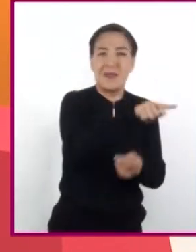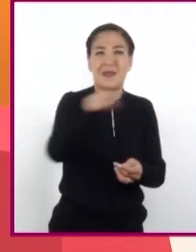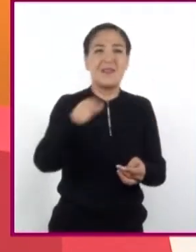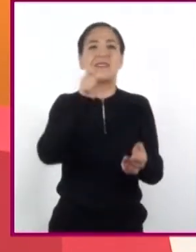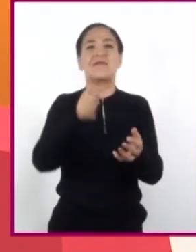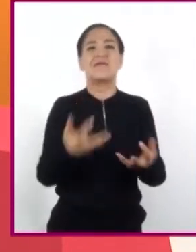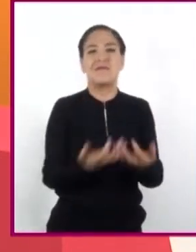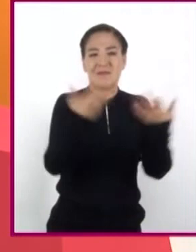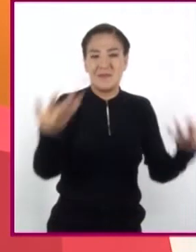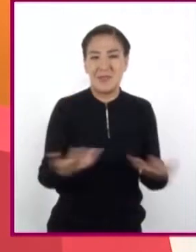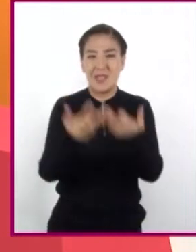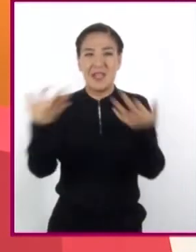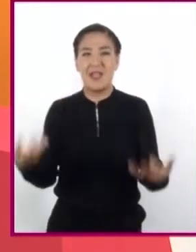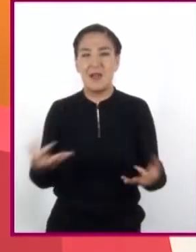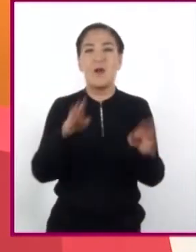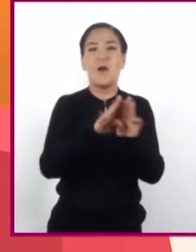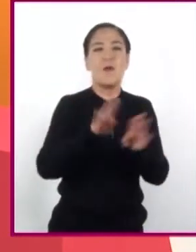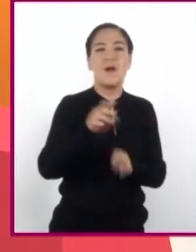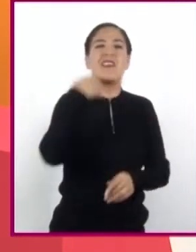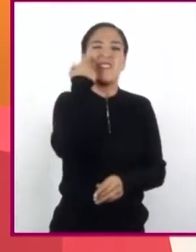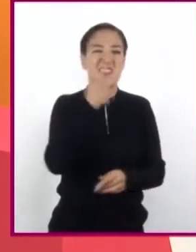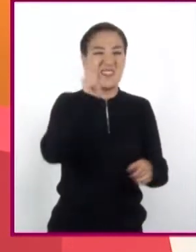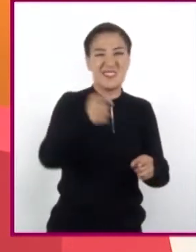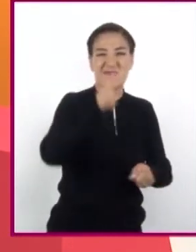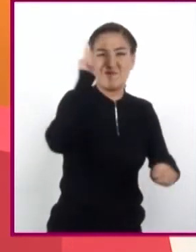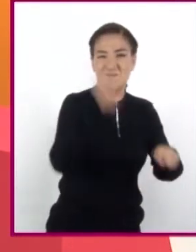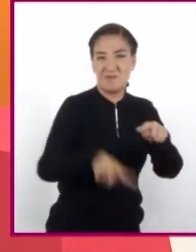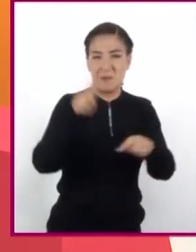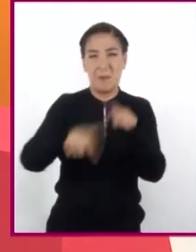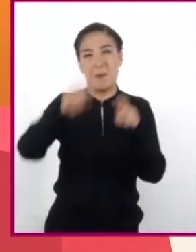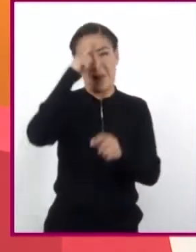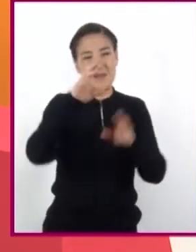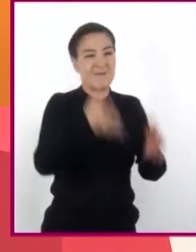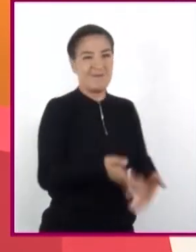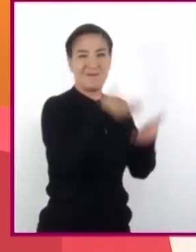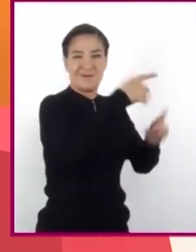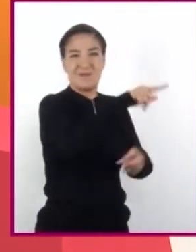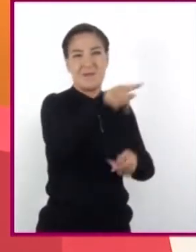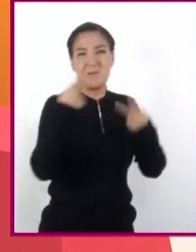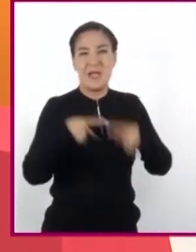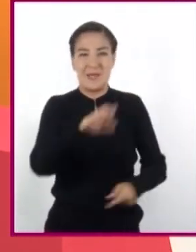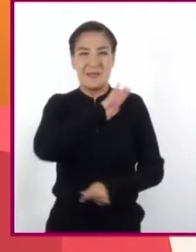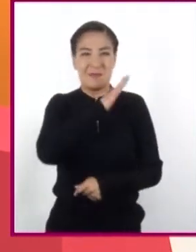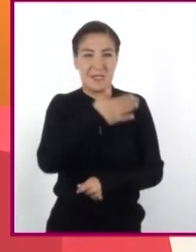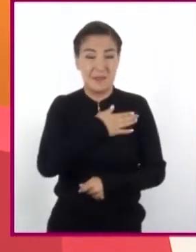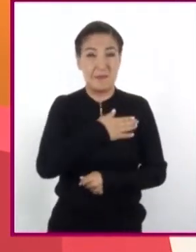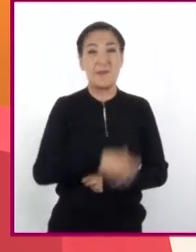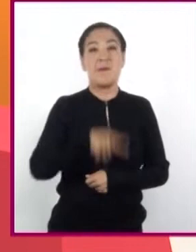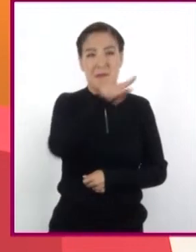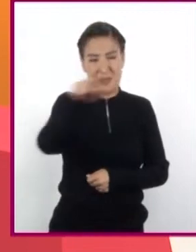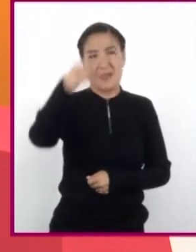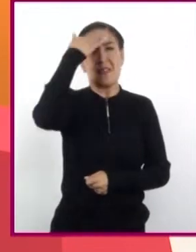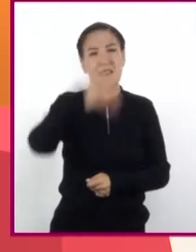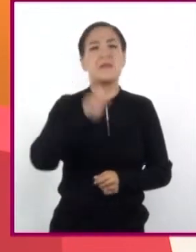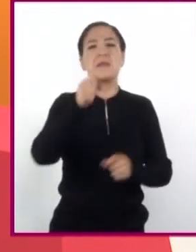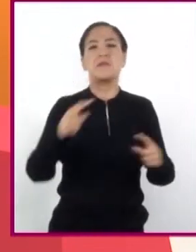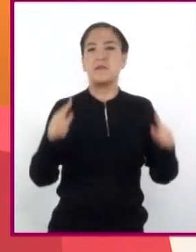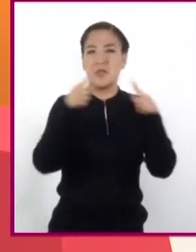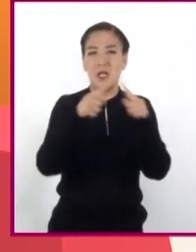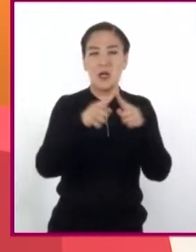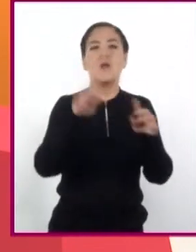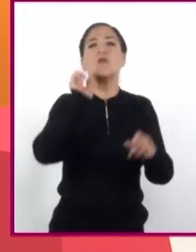y pretendían expropiarlas para los españoles. La Iglesia, como saben, fue una de las